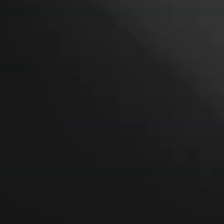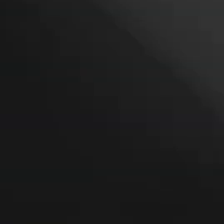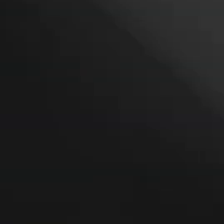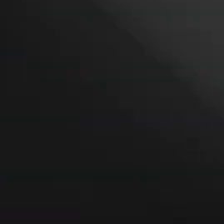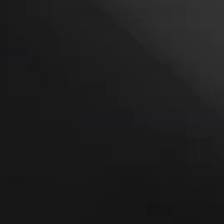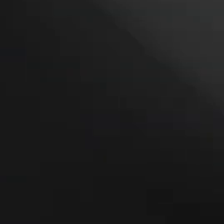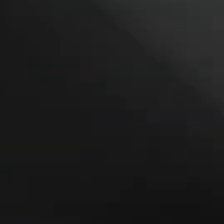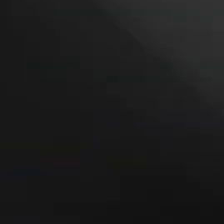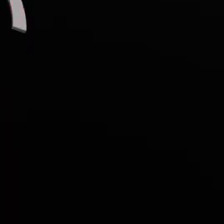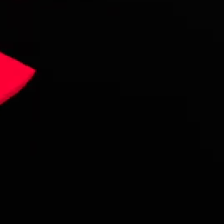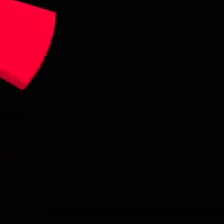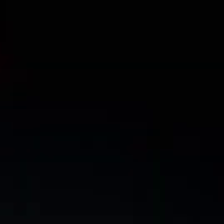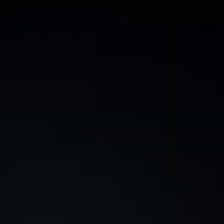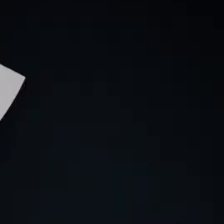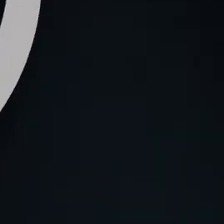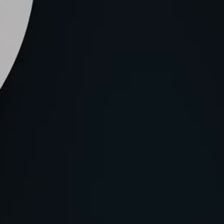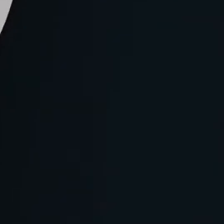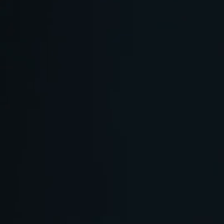ah